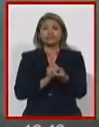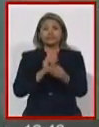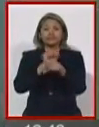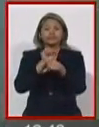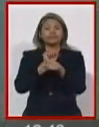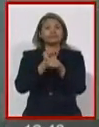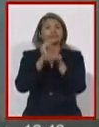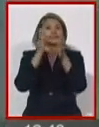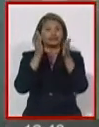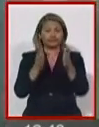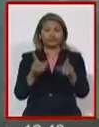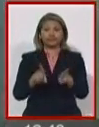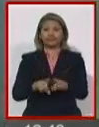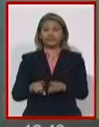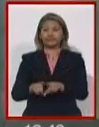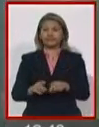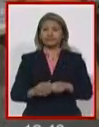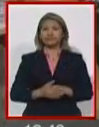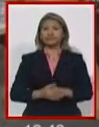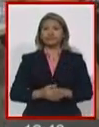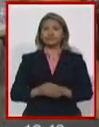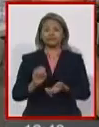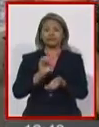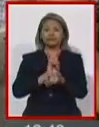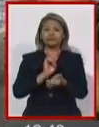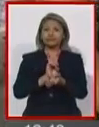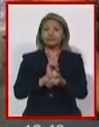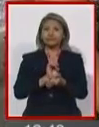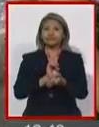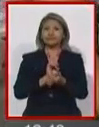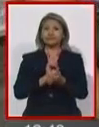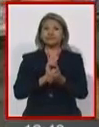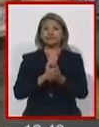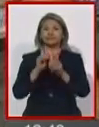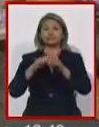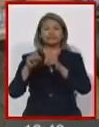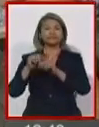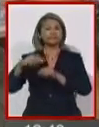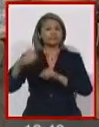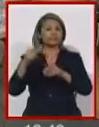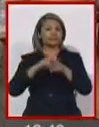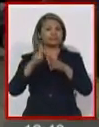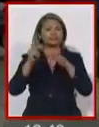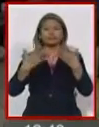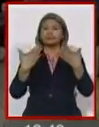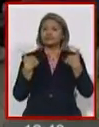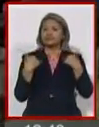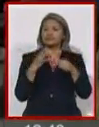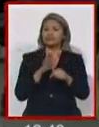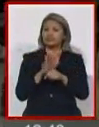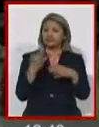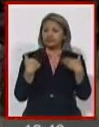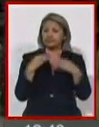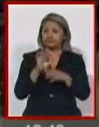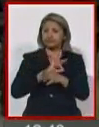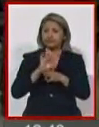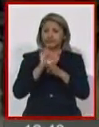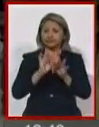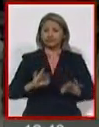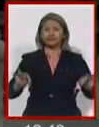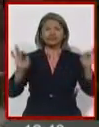Los trabajadores en salud y las enfermeras y los paramédicos ocupan o también tienen una